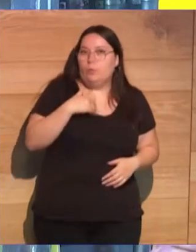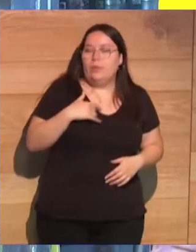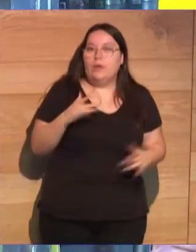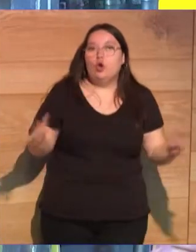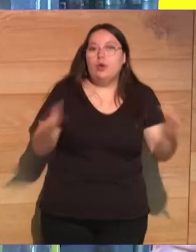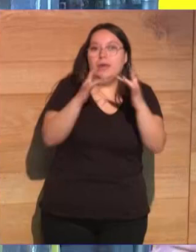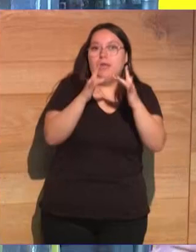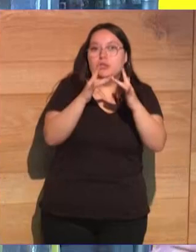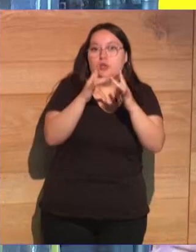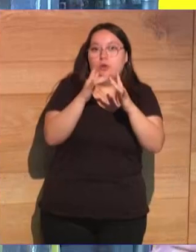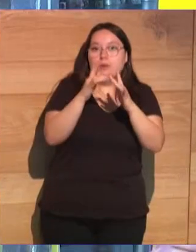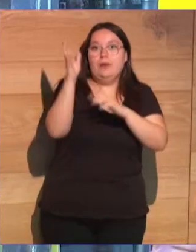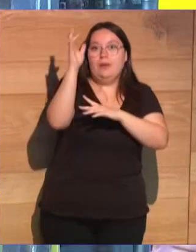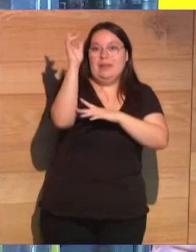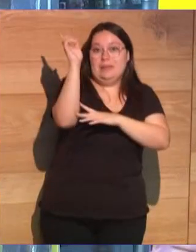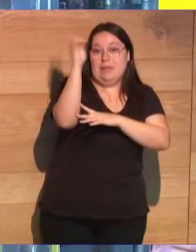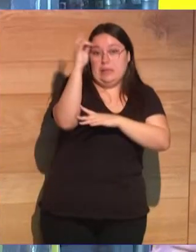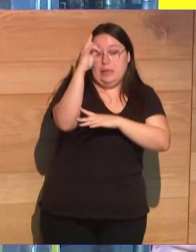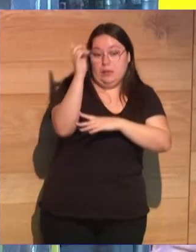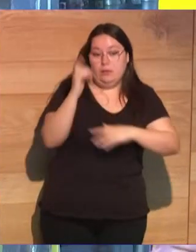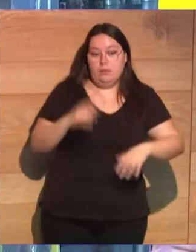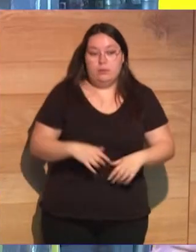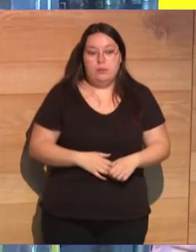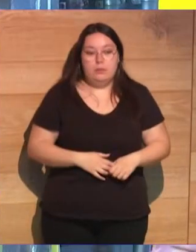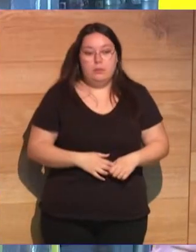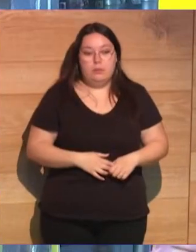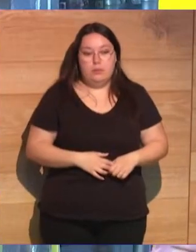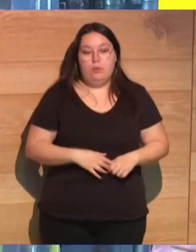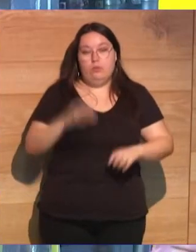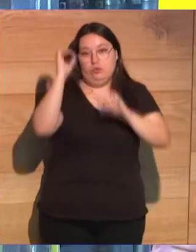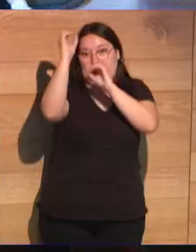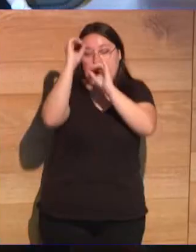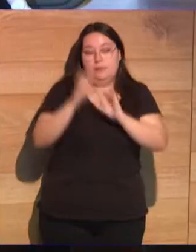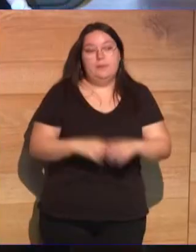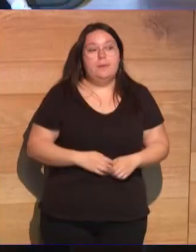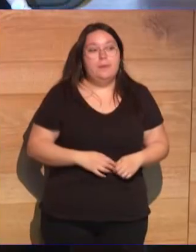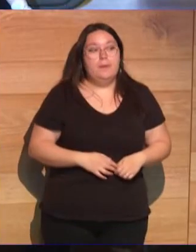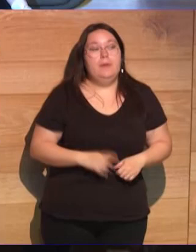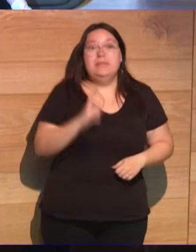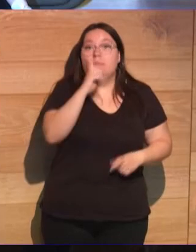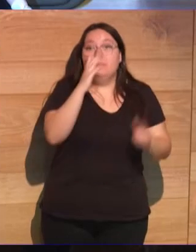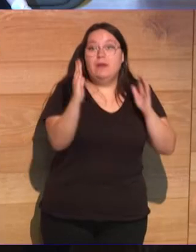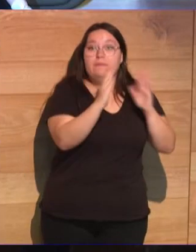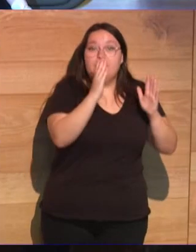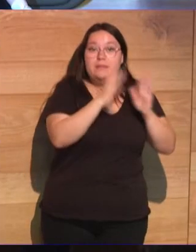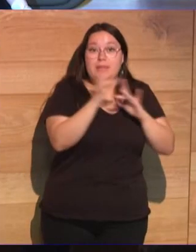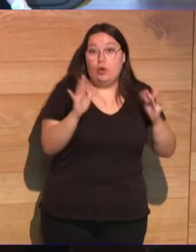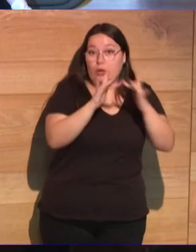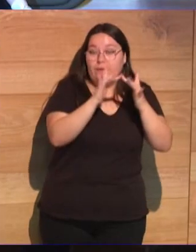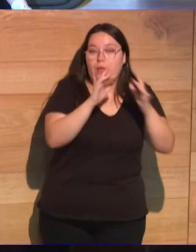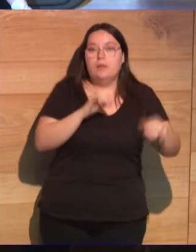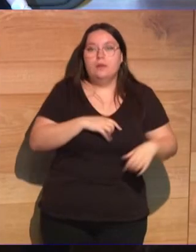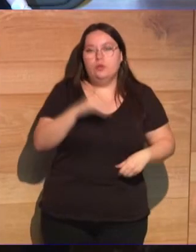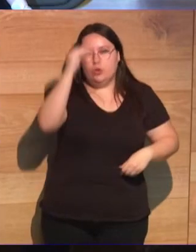Donde no llega la red, y si lo permite. Entonces, una vez que tenemos cubierto esa primera fase, que es la conectividad, yo creo